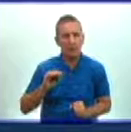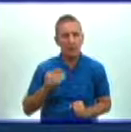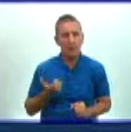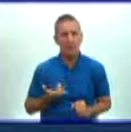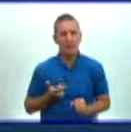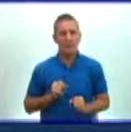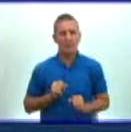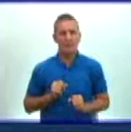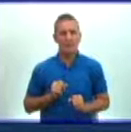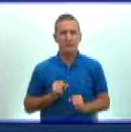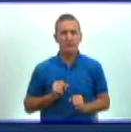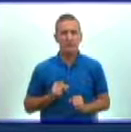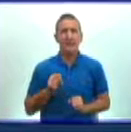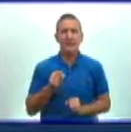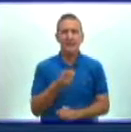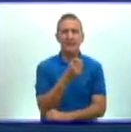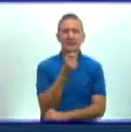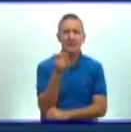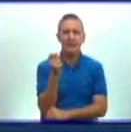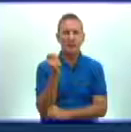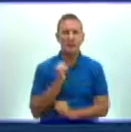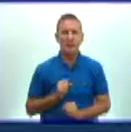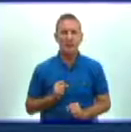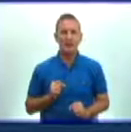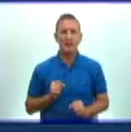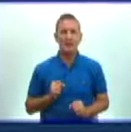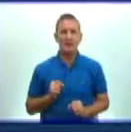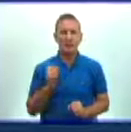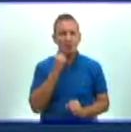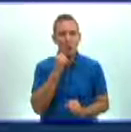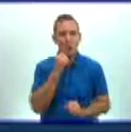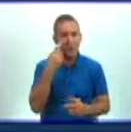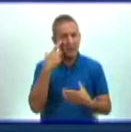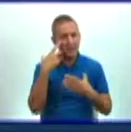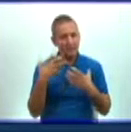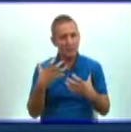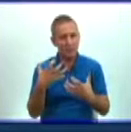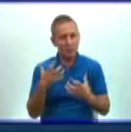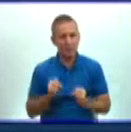es invisible a los ojos y lo descubre.